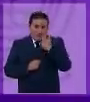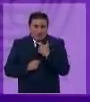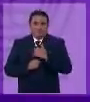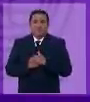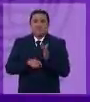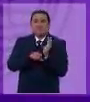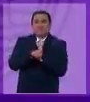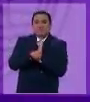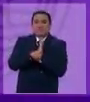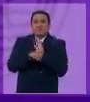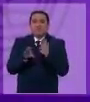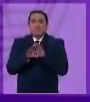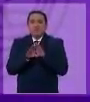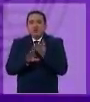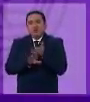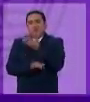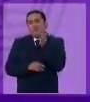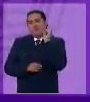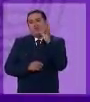La vieron